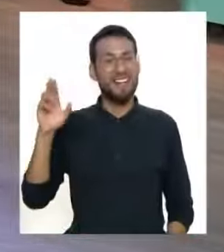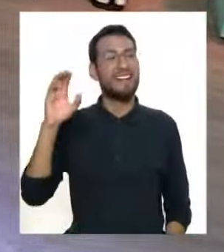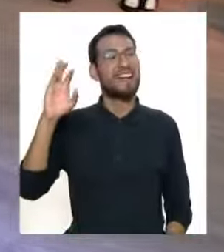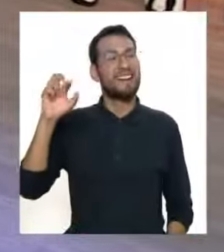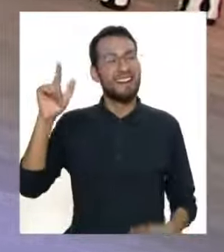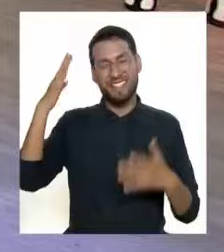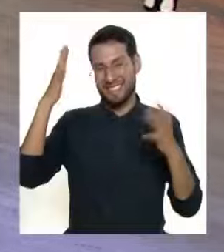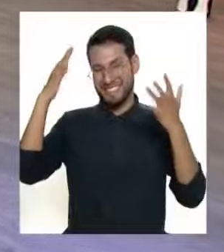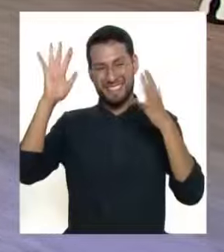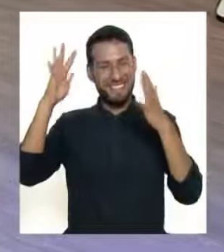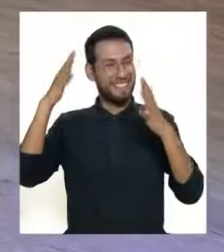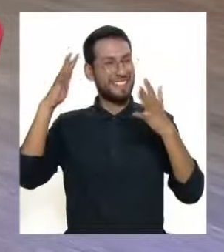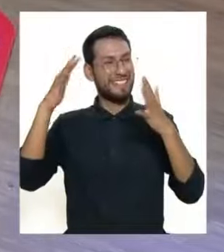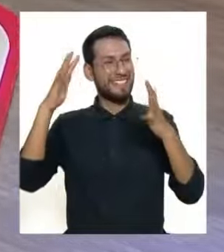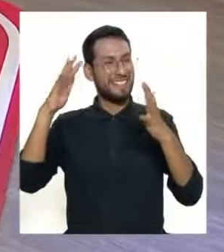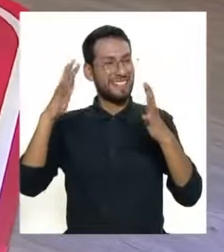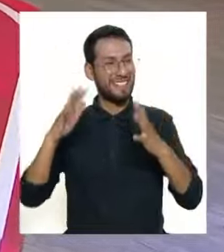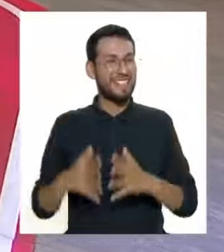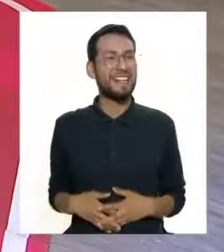Bar. ¡Vamos!